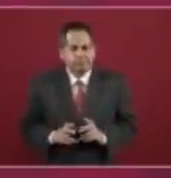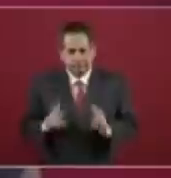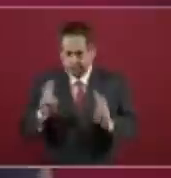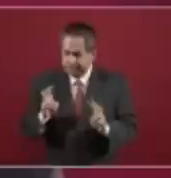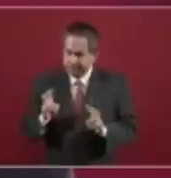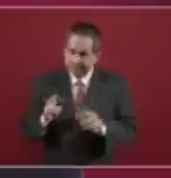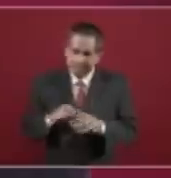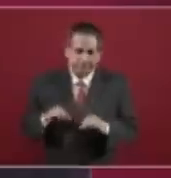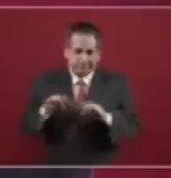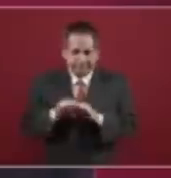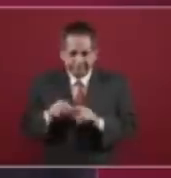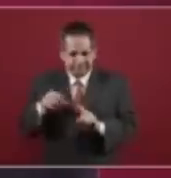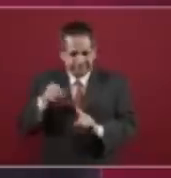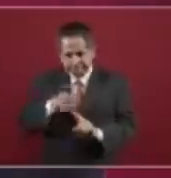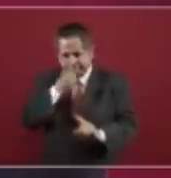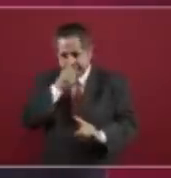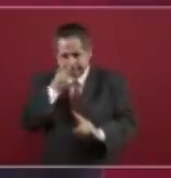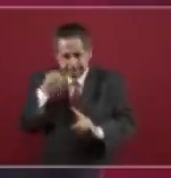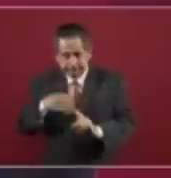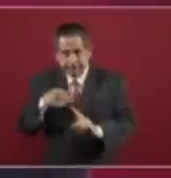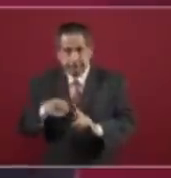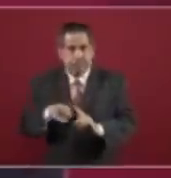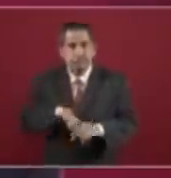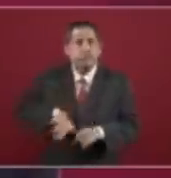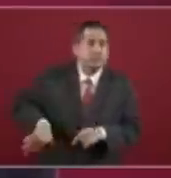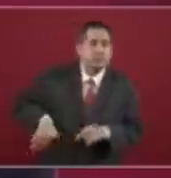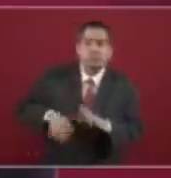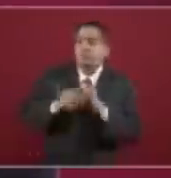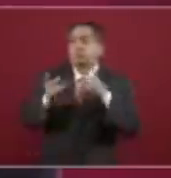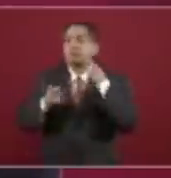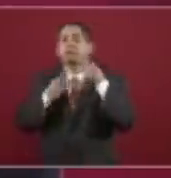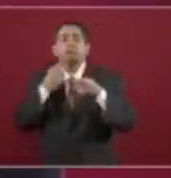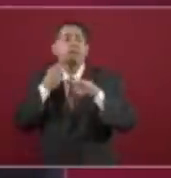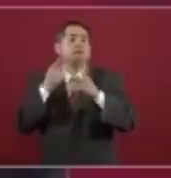más interesantes se hacen a un lado.